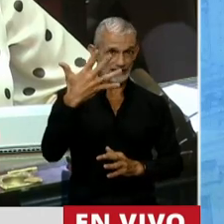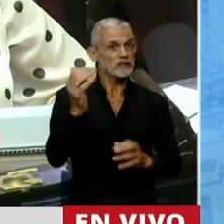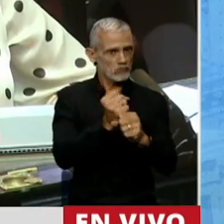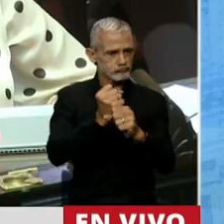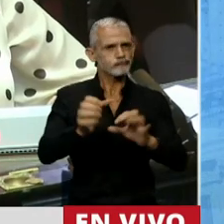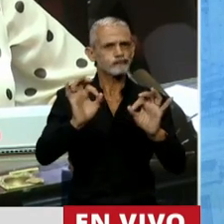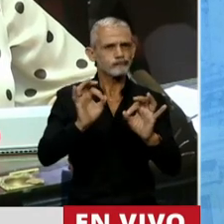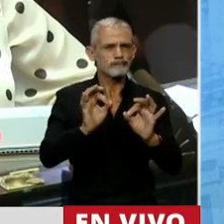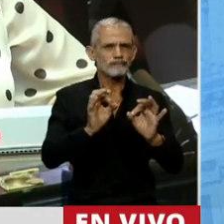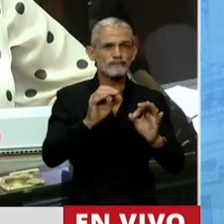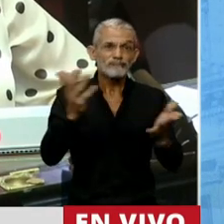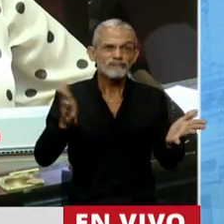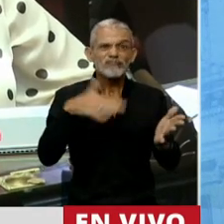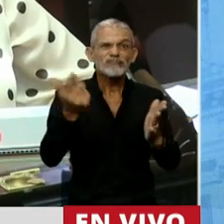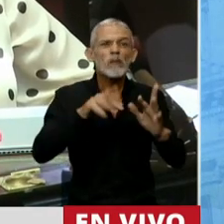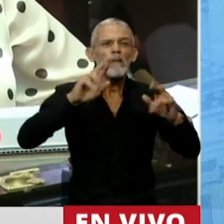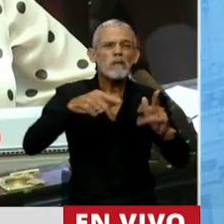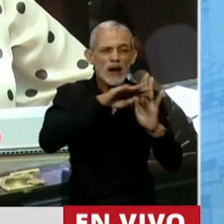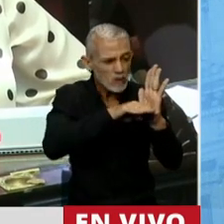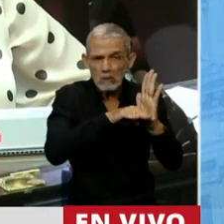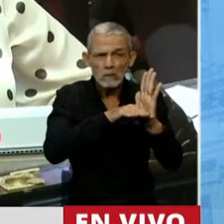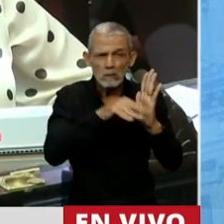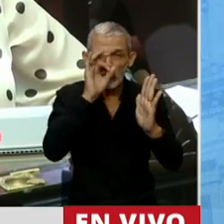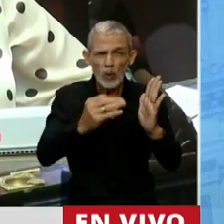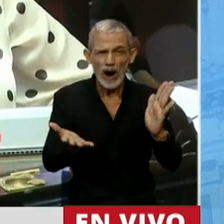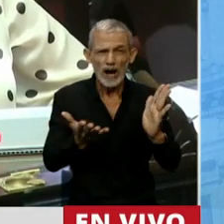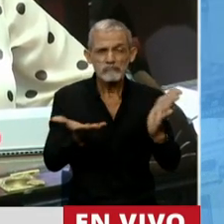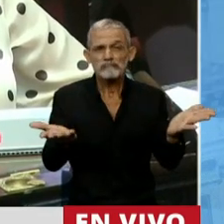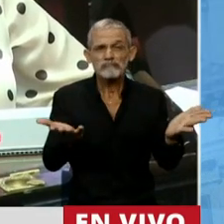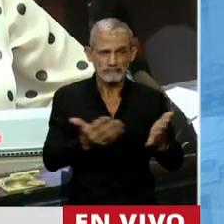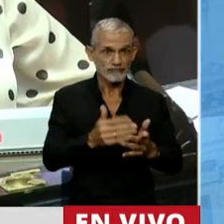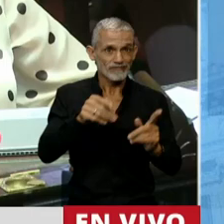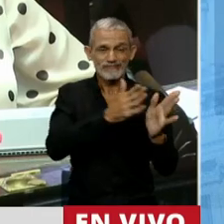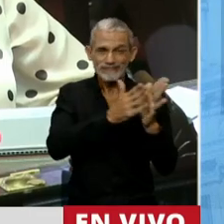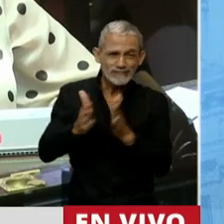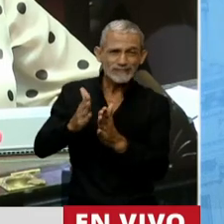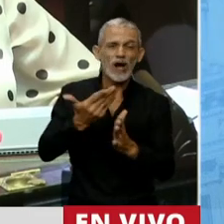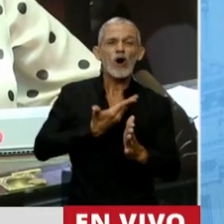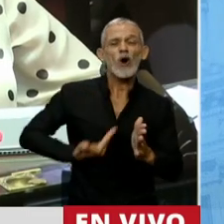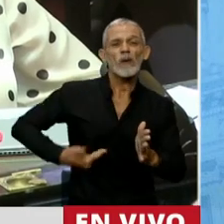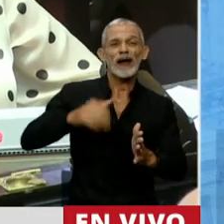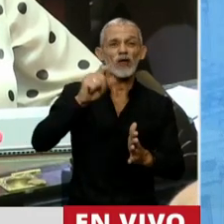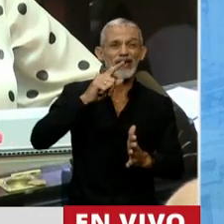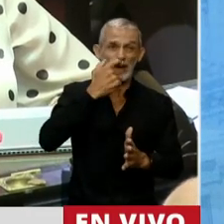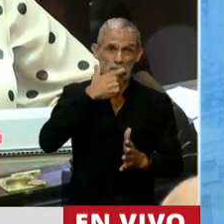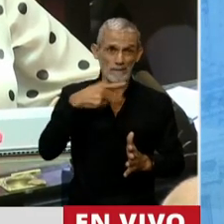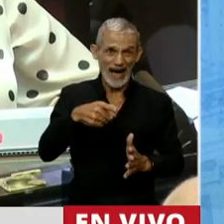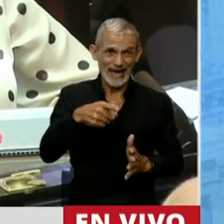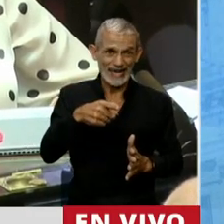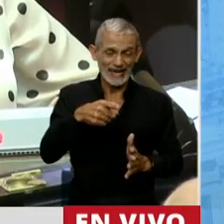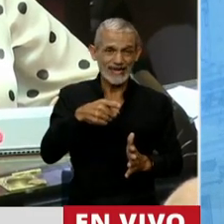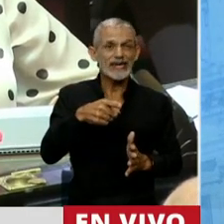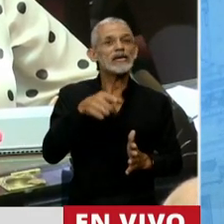26.485, pero nunca le dio un plan integral para el tratamiento. Fue el gobierno del presidente Mauricio Macri